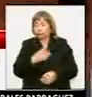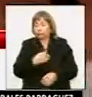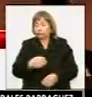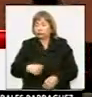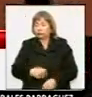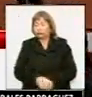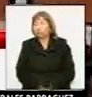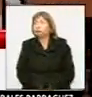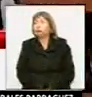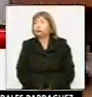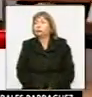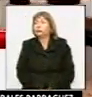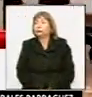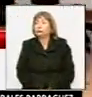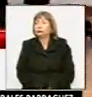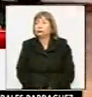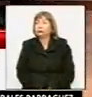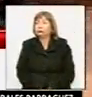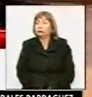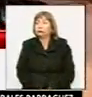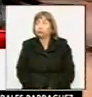invitada.